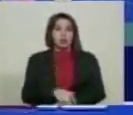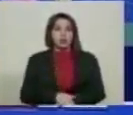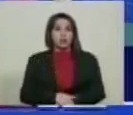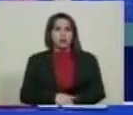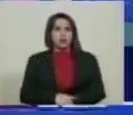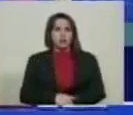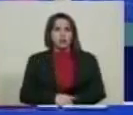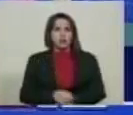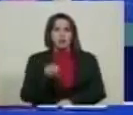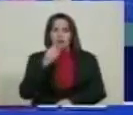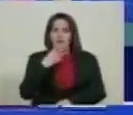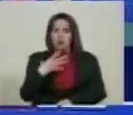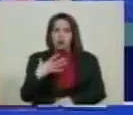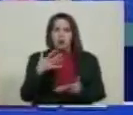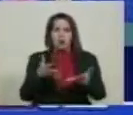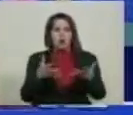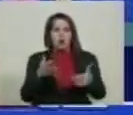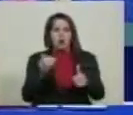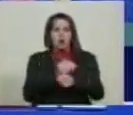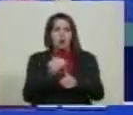buenos logros